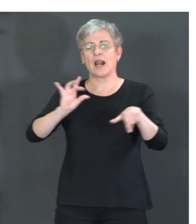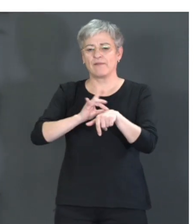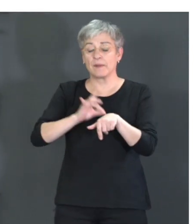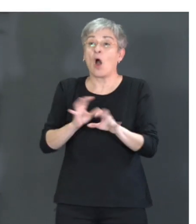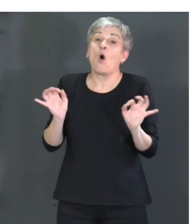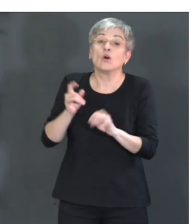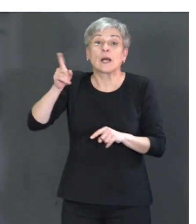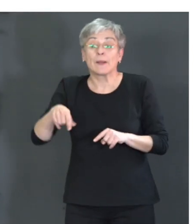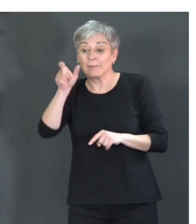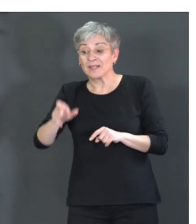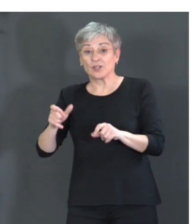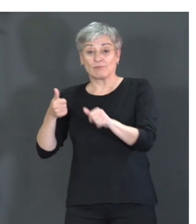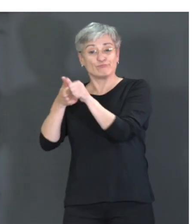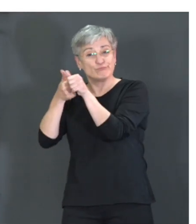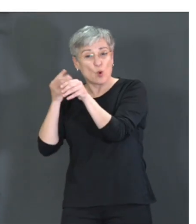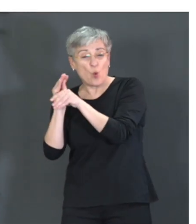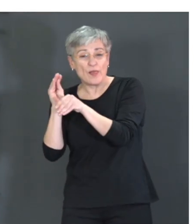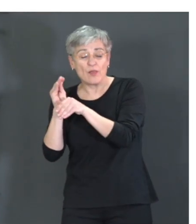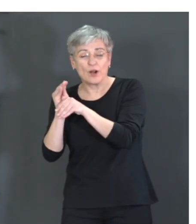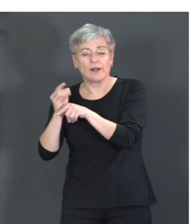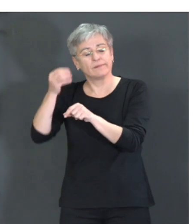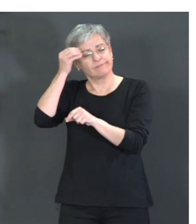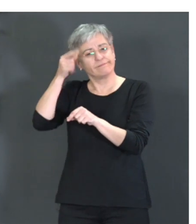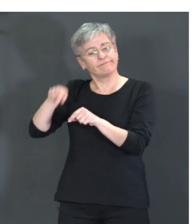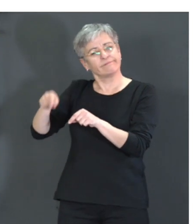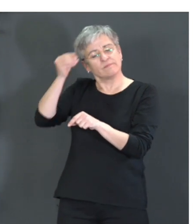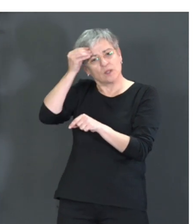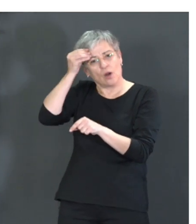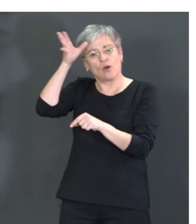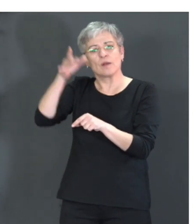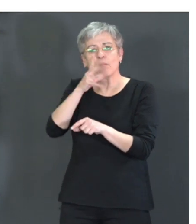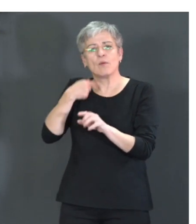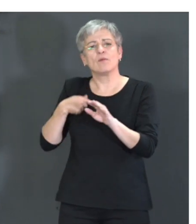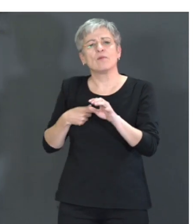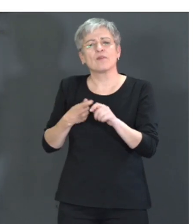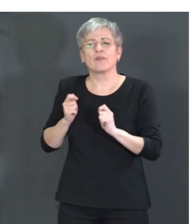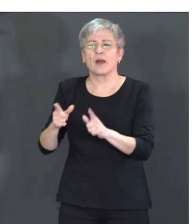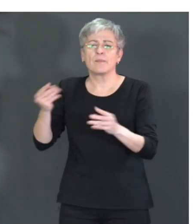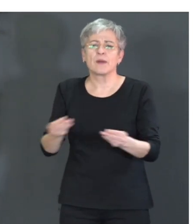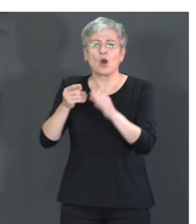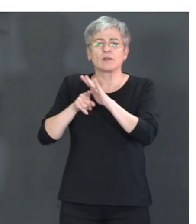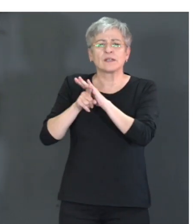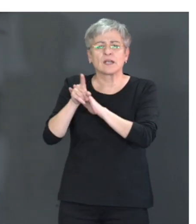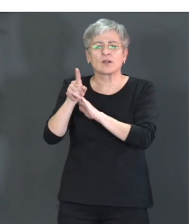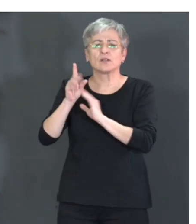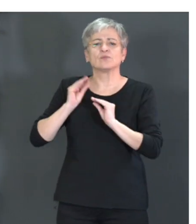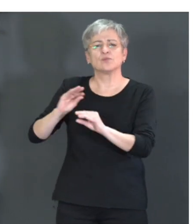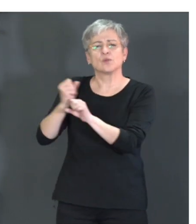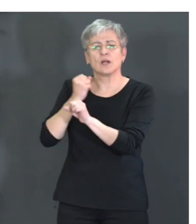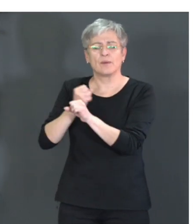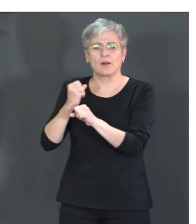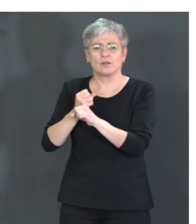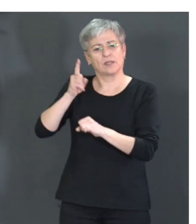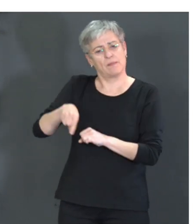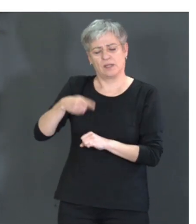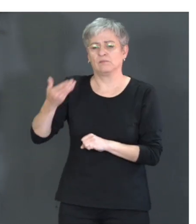cuidadores tengan un conocimiento más que les ayude a desarrollar mejor su labor, pues también es fundamental